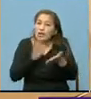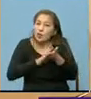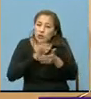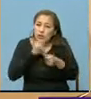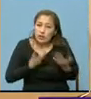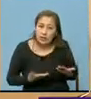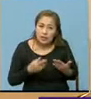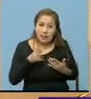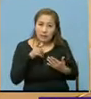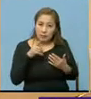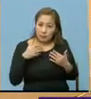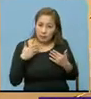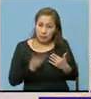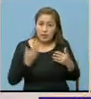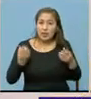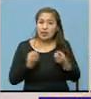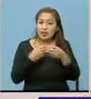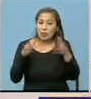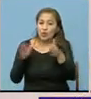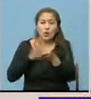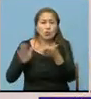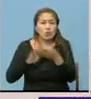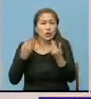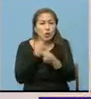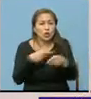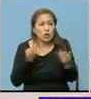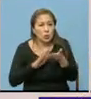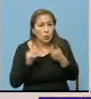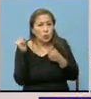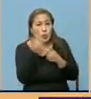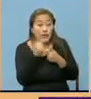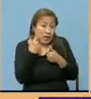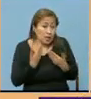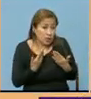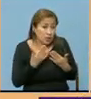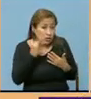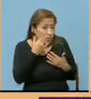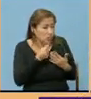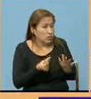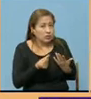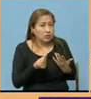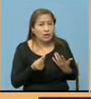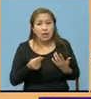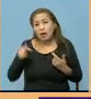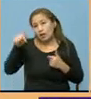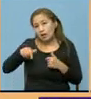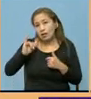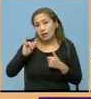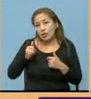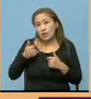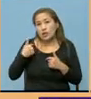seguramente están inaugurando muchas obras en en aquel municipio o no es así actualmente